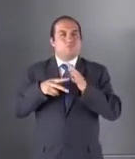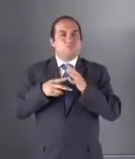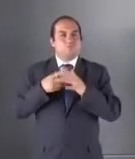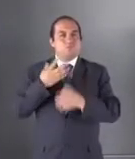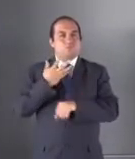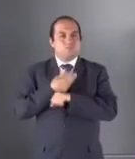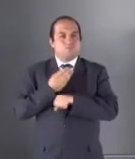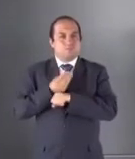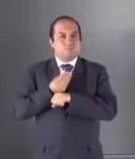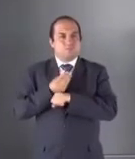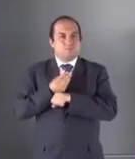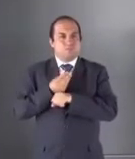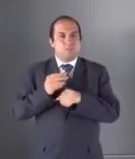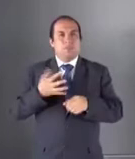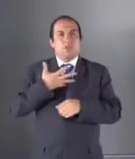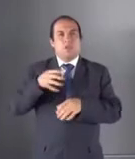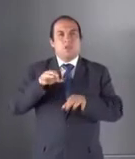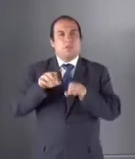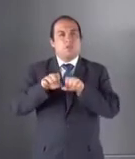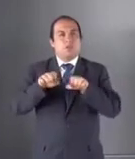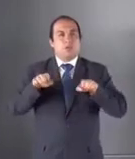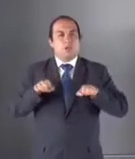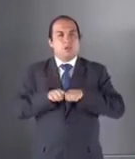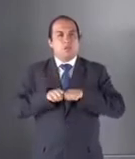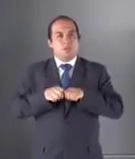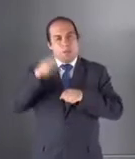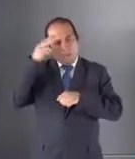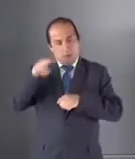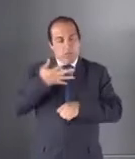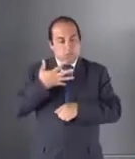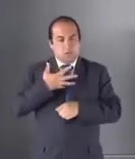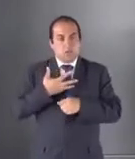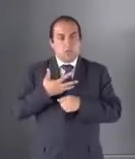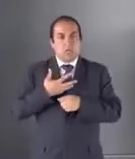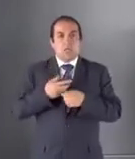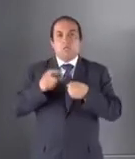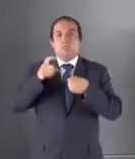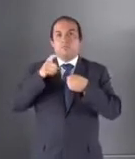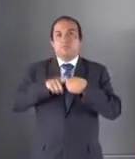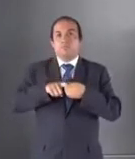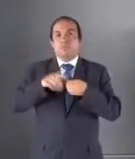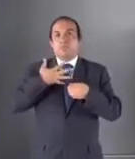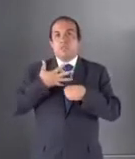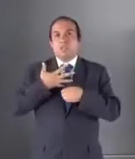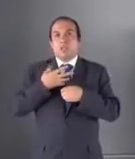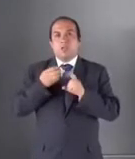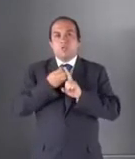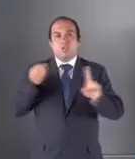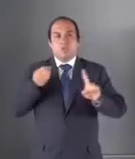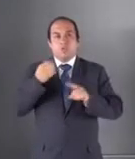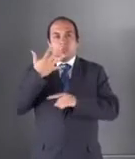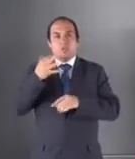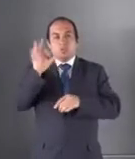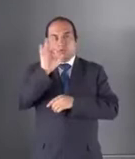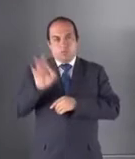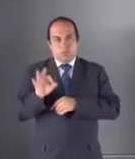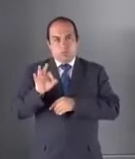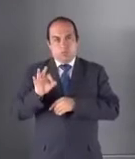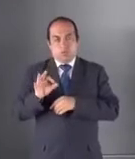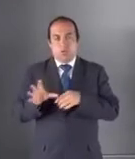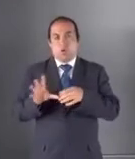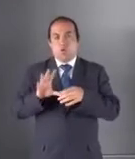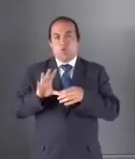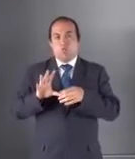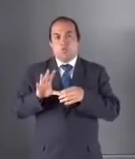México, y en instalación llevamos del orden del 50%. En total,